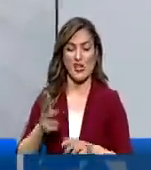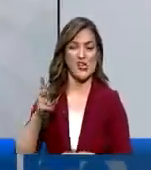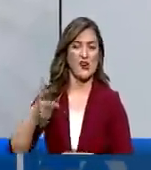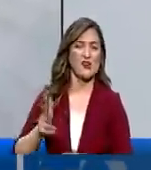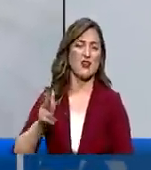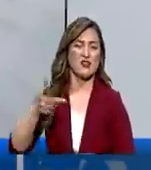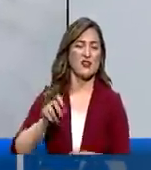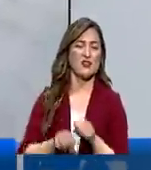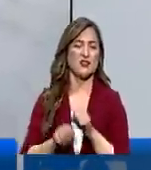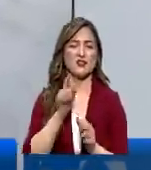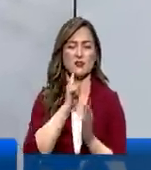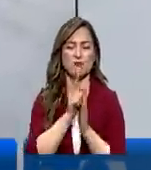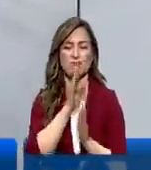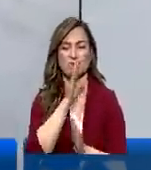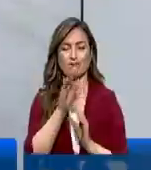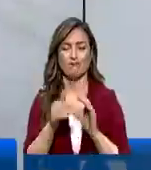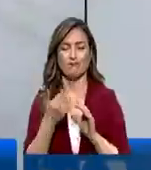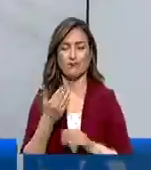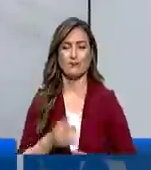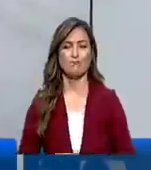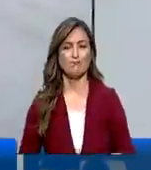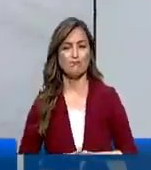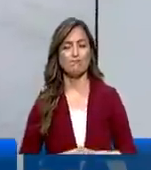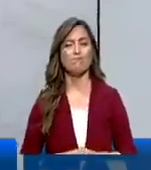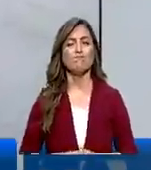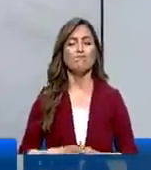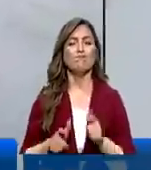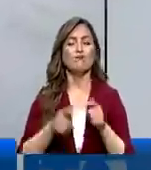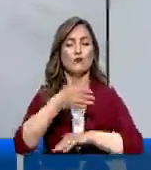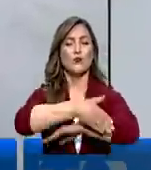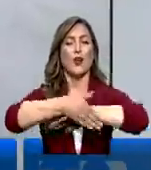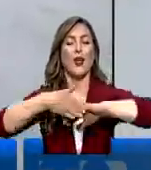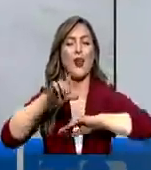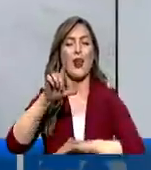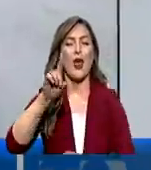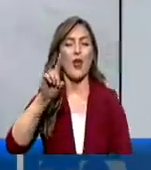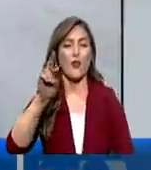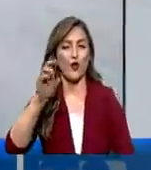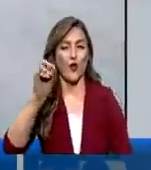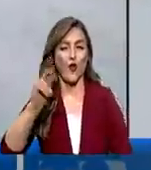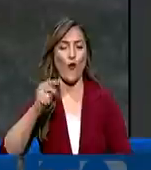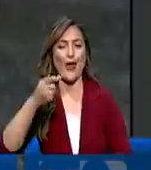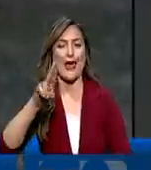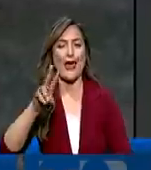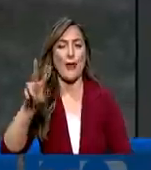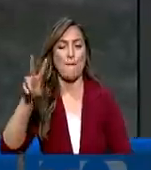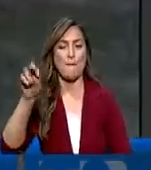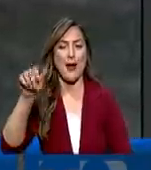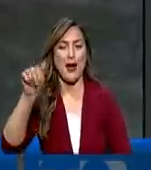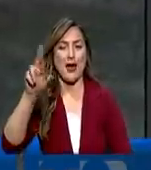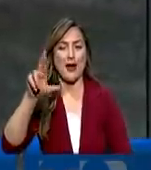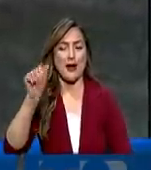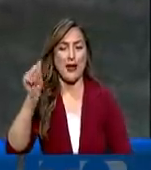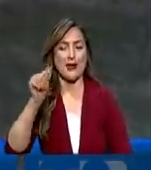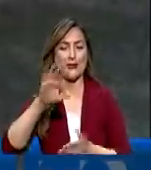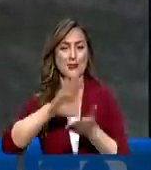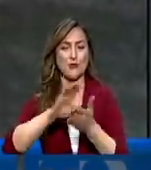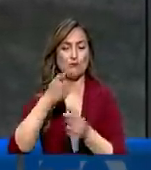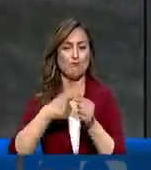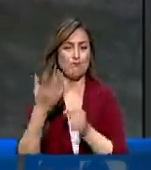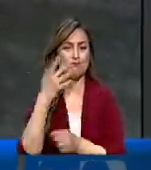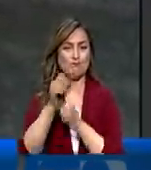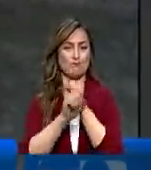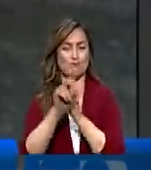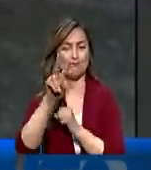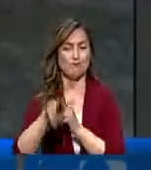denuncia recurrente en nuestras líneas de contacto. Esta vez, los moradores de la calle Ladrón de Guevara en el centro de Quito aseguran que hace 2 meses se realizaron trabajos